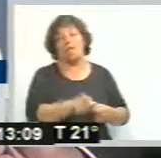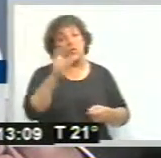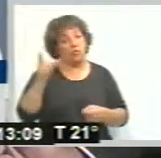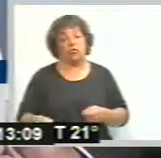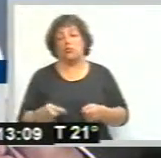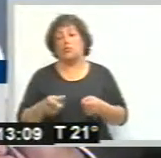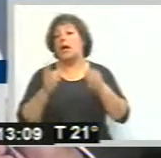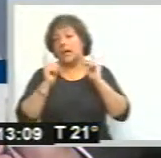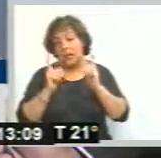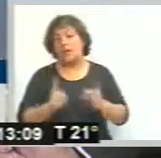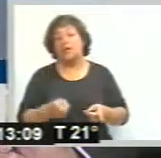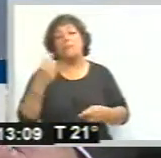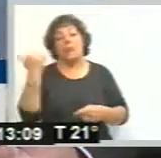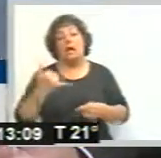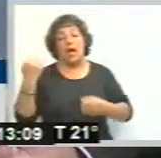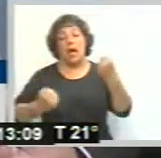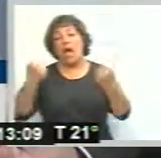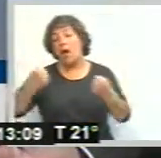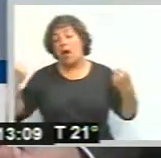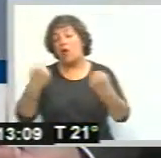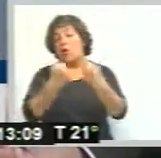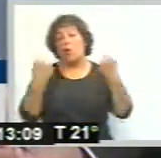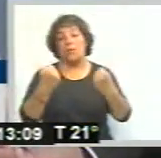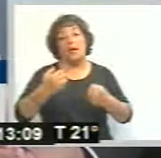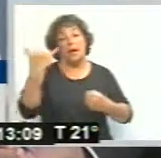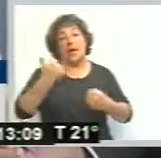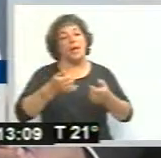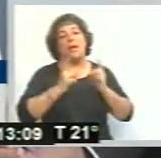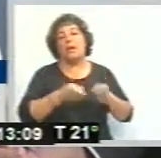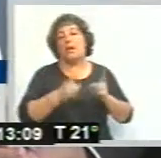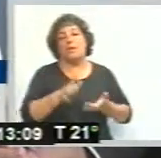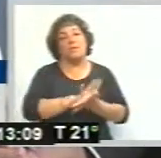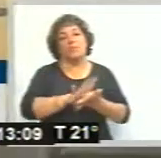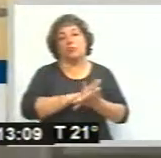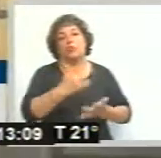también han tenido accidentes de tránsito y se encuentran en situaciones críticas como ellos.